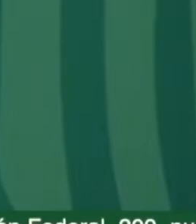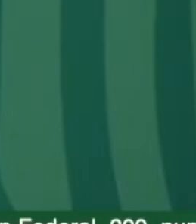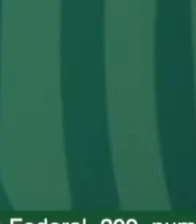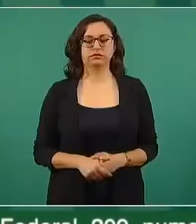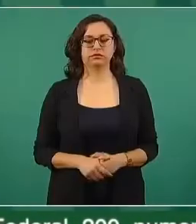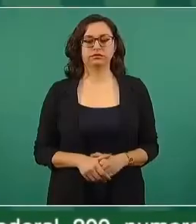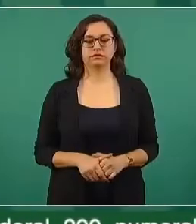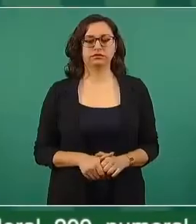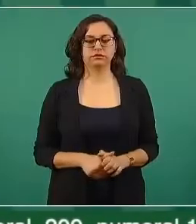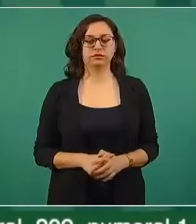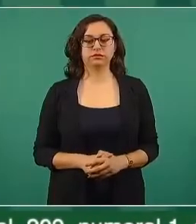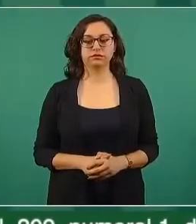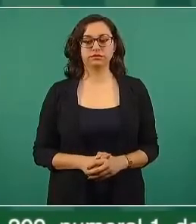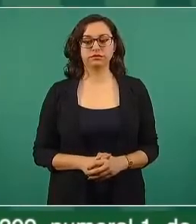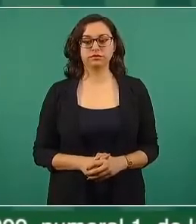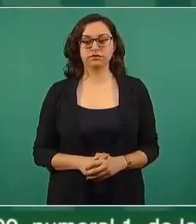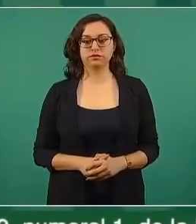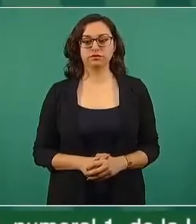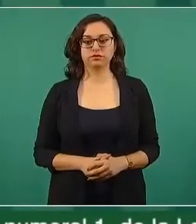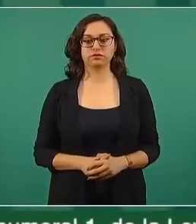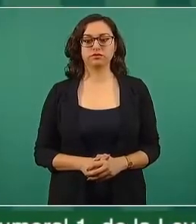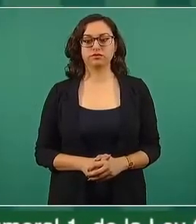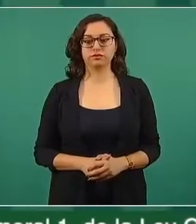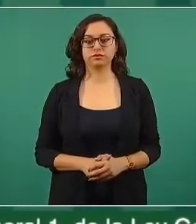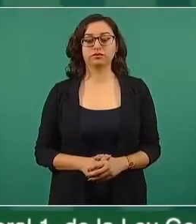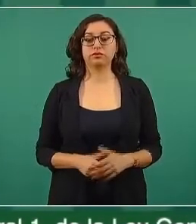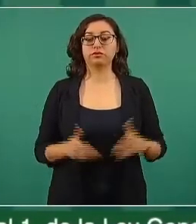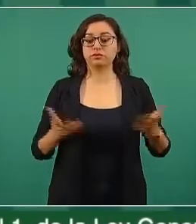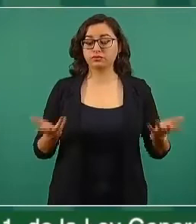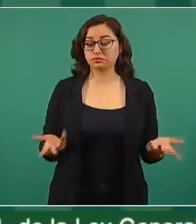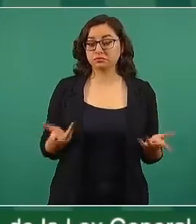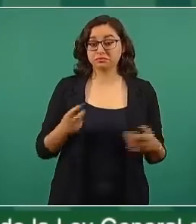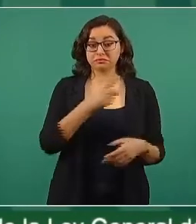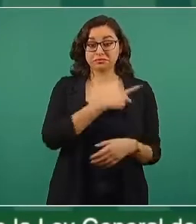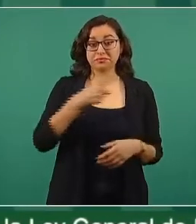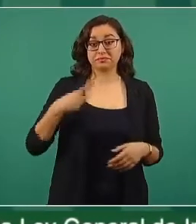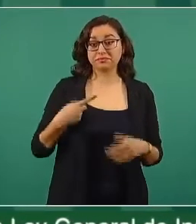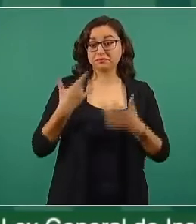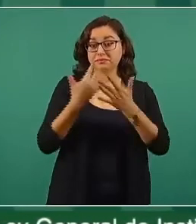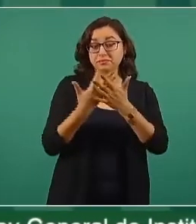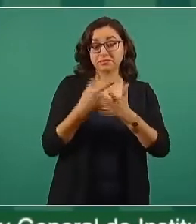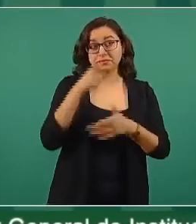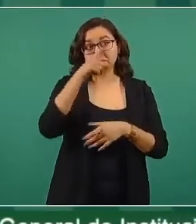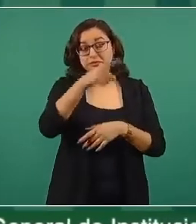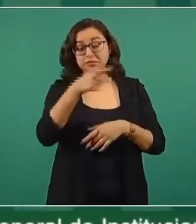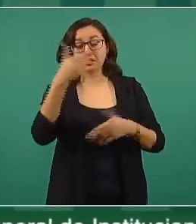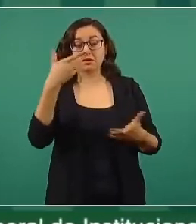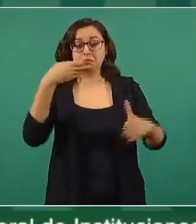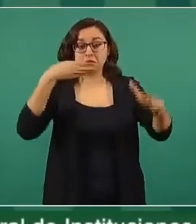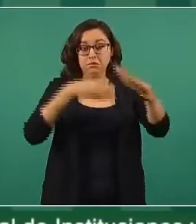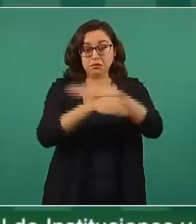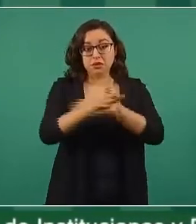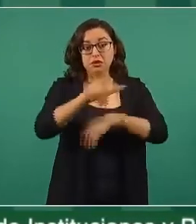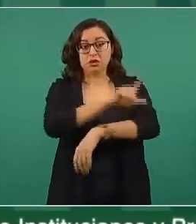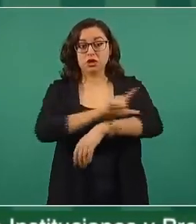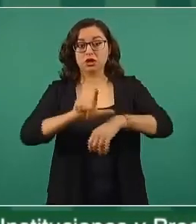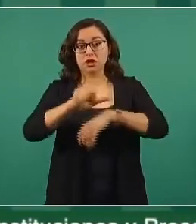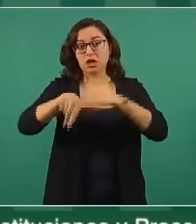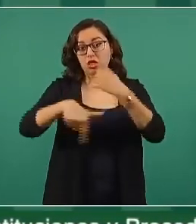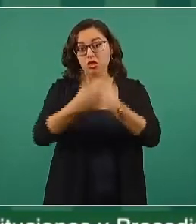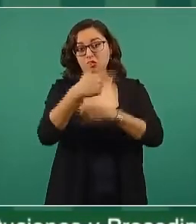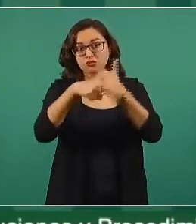lo informó de esa manera la secretaria, la jefa de gobierno, Claudia